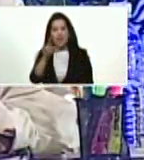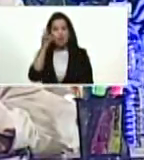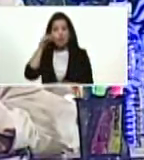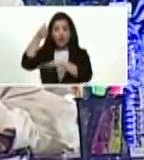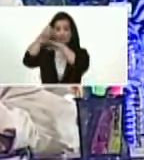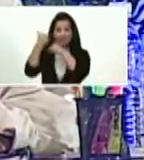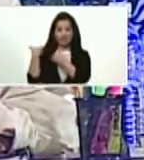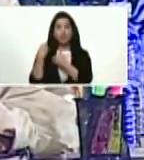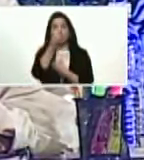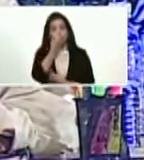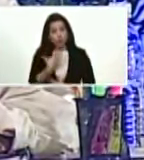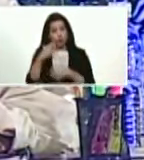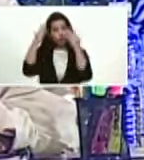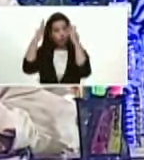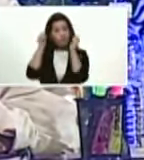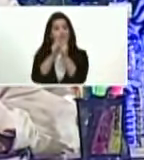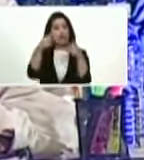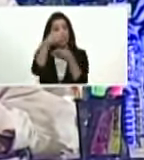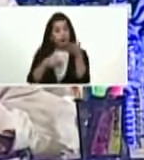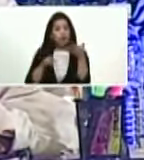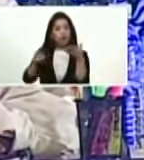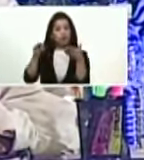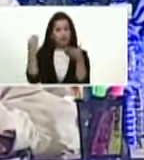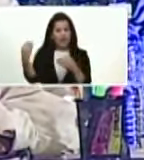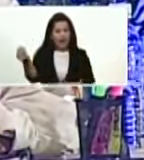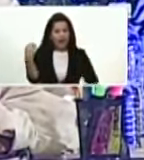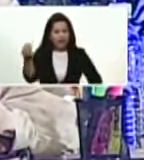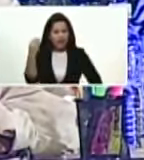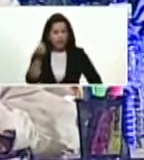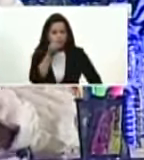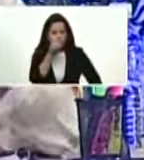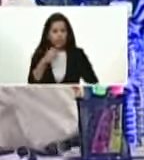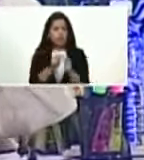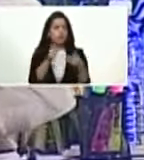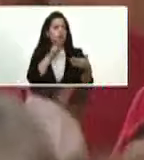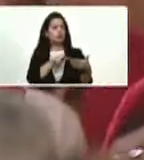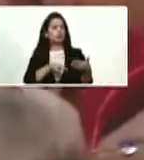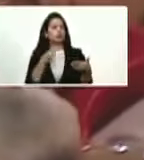de verdad, de gran calidad periodística.